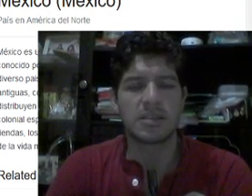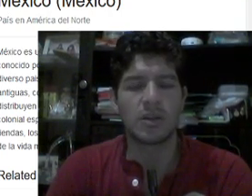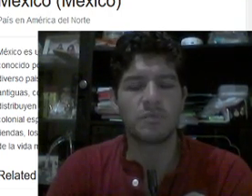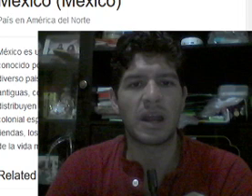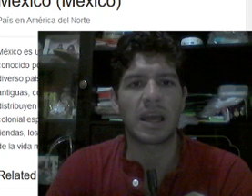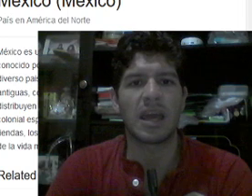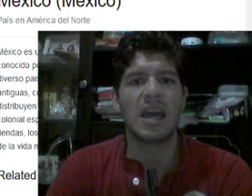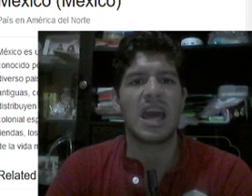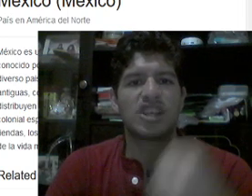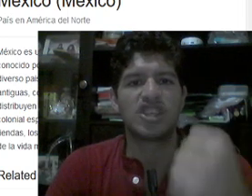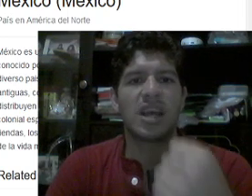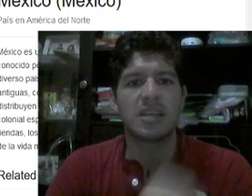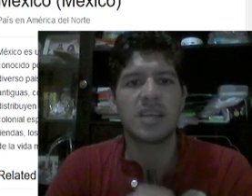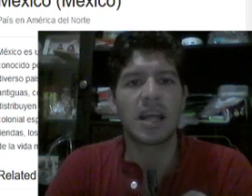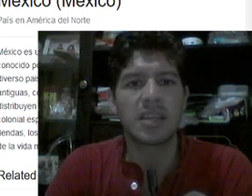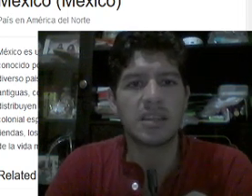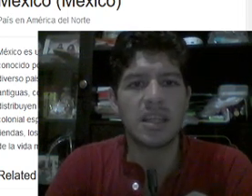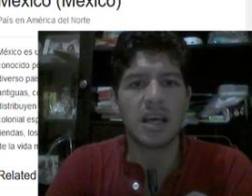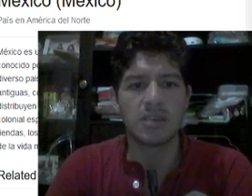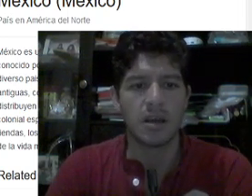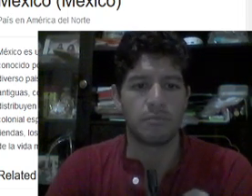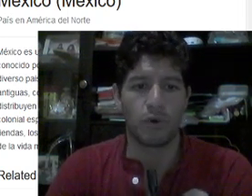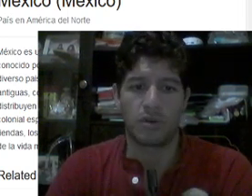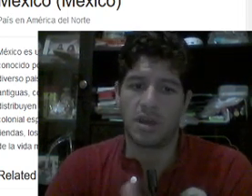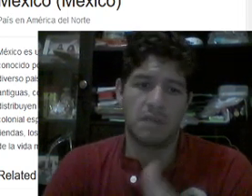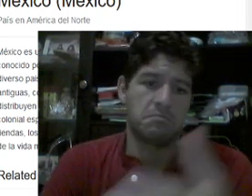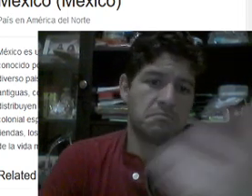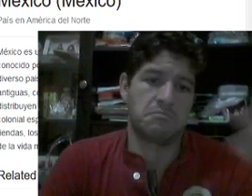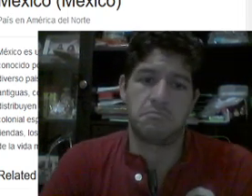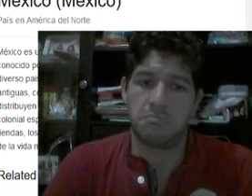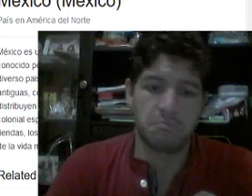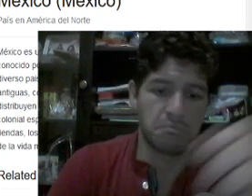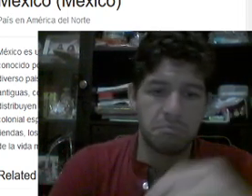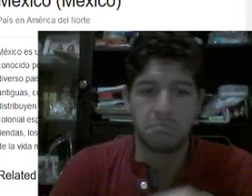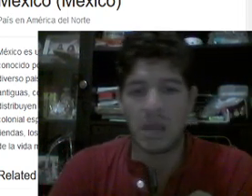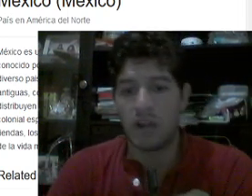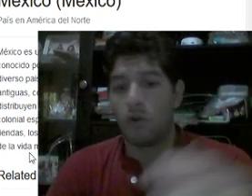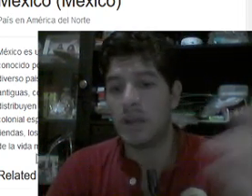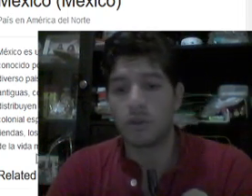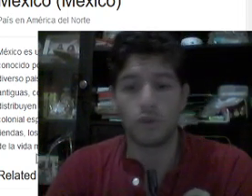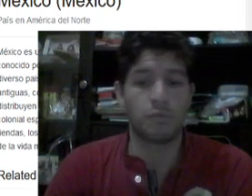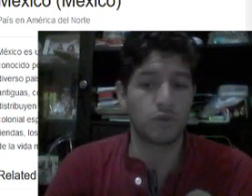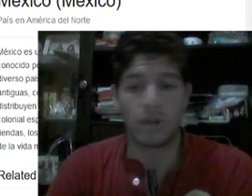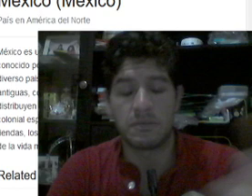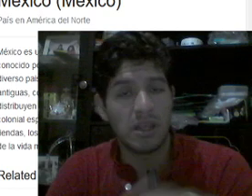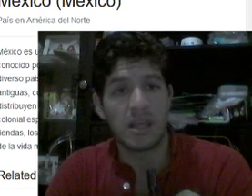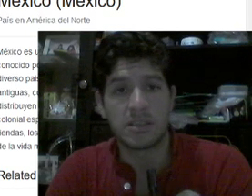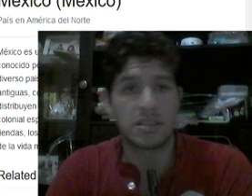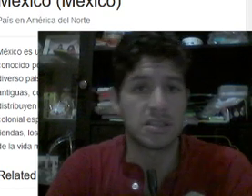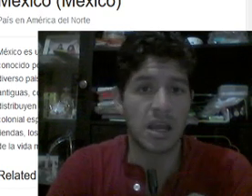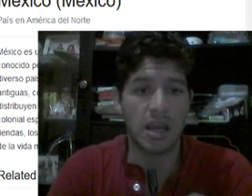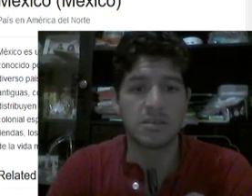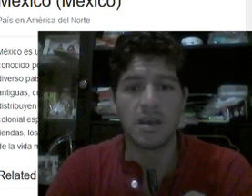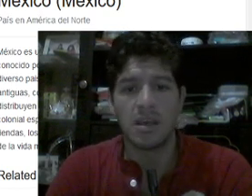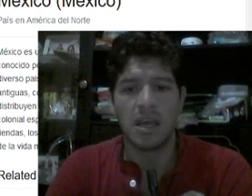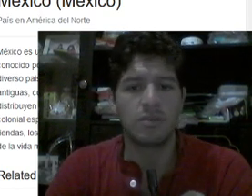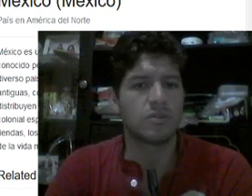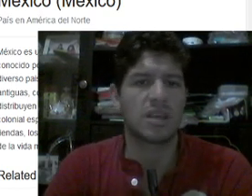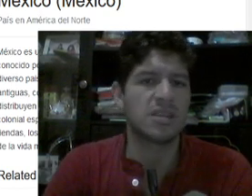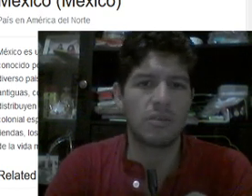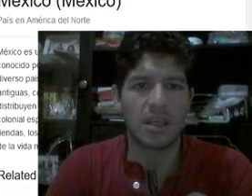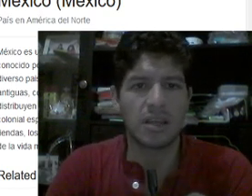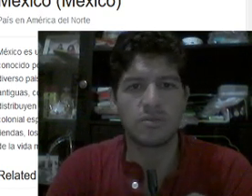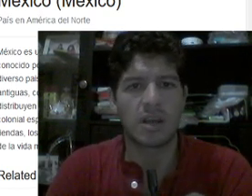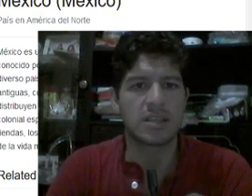sistema de salud para que exijan ser atendidas por qué el gobierno no puso las medidas necesarias y